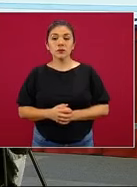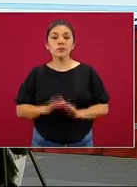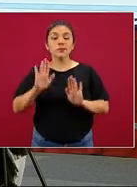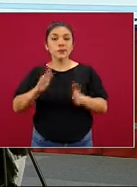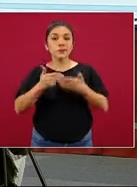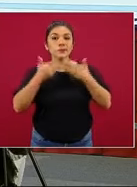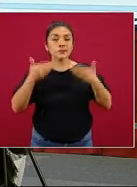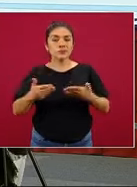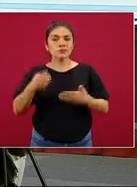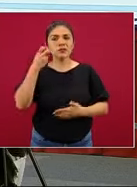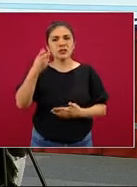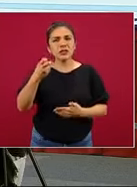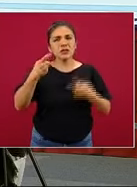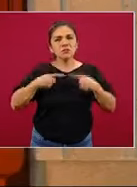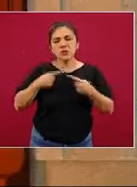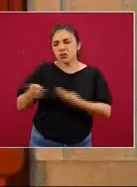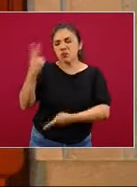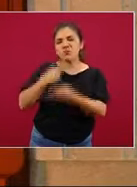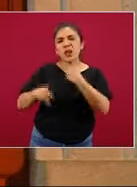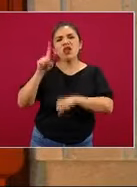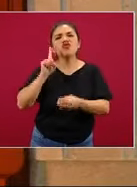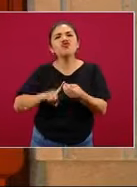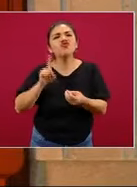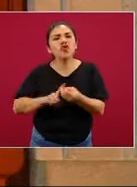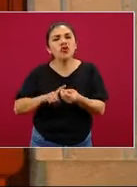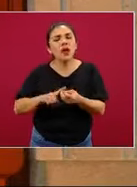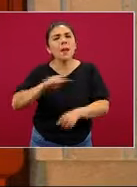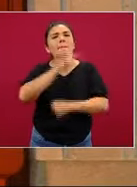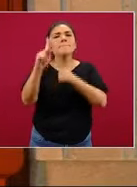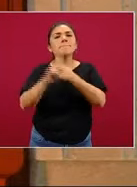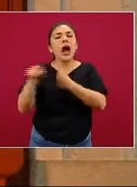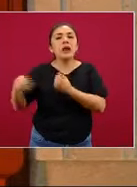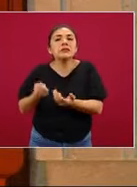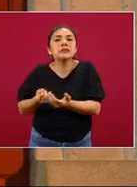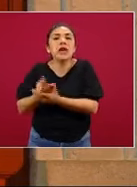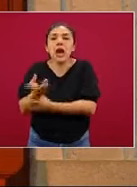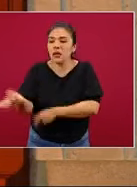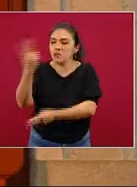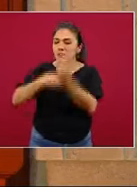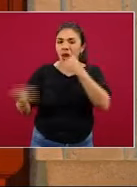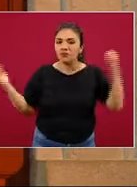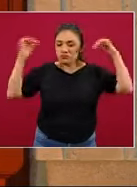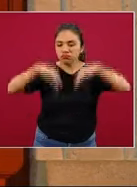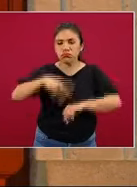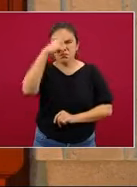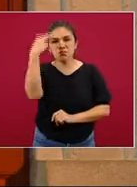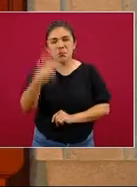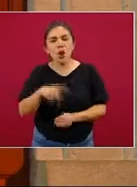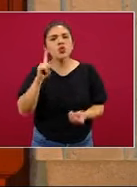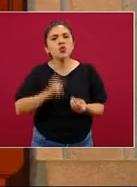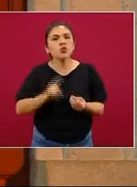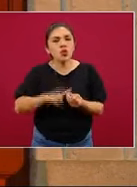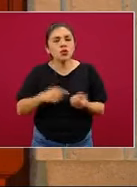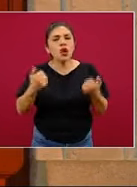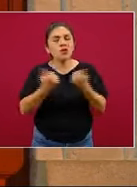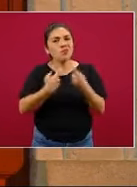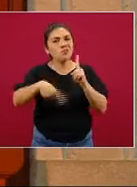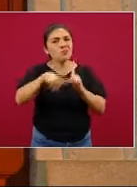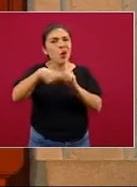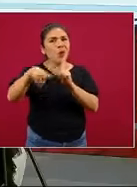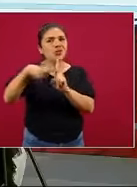Ahora, ¿de dónde viene esta población? Los países de origen que principalmente presentan flujo migratorio, pero sobre todo casos